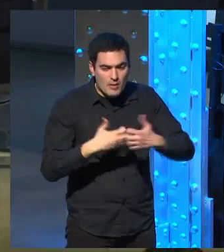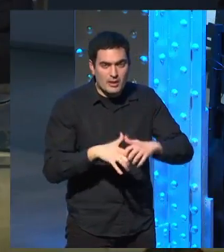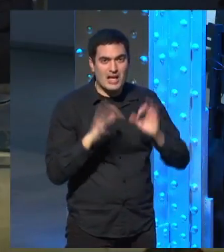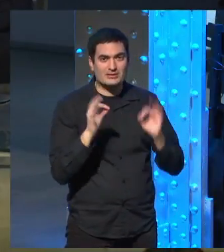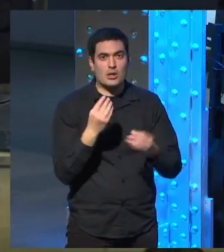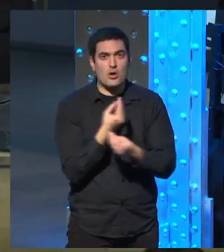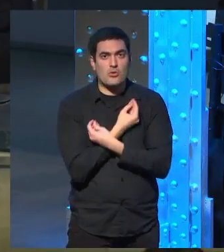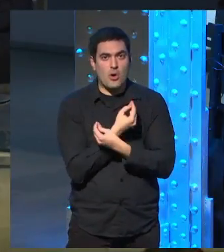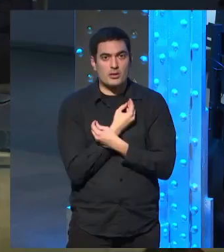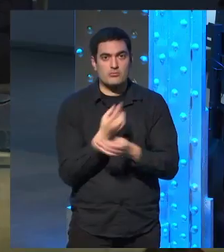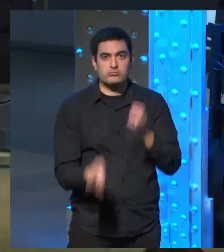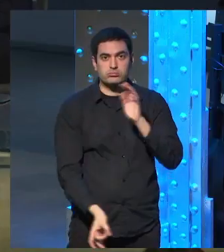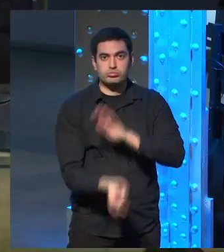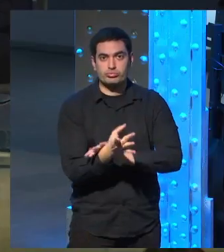juguetes.